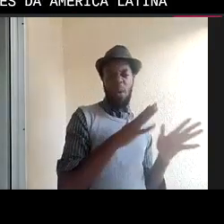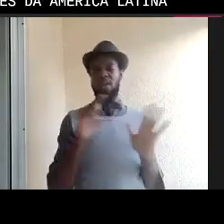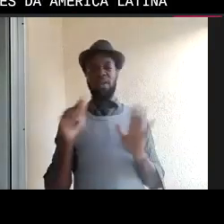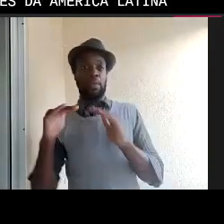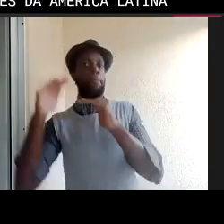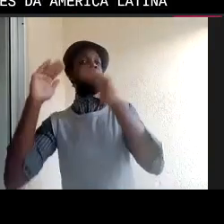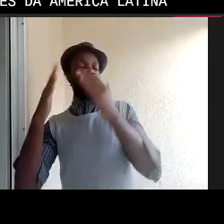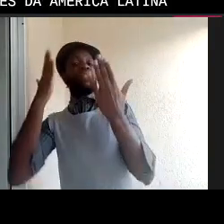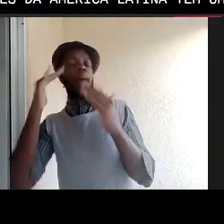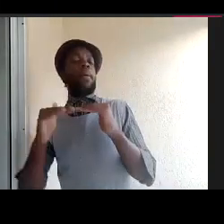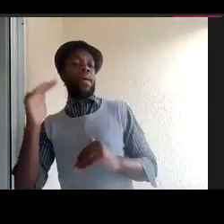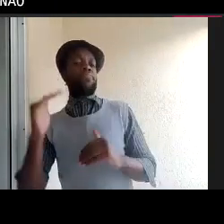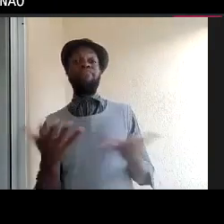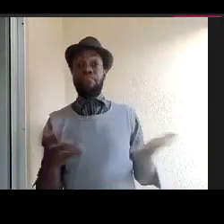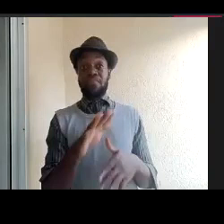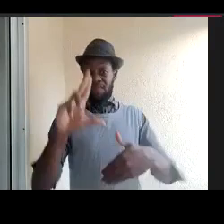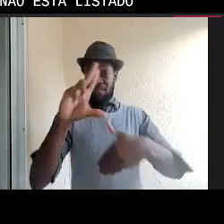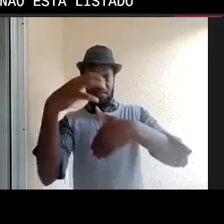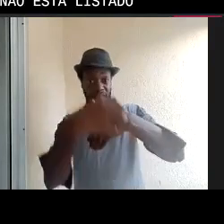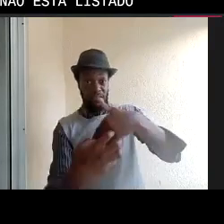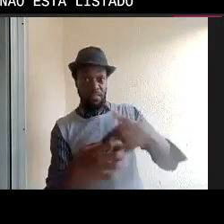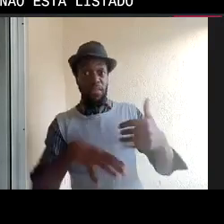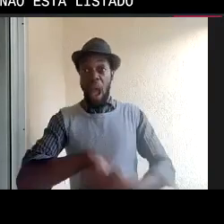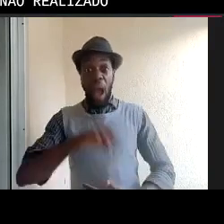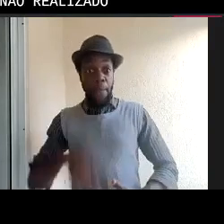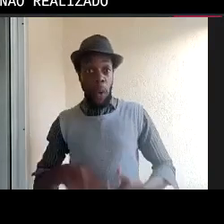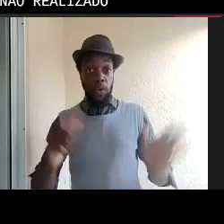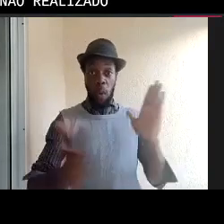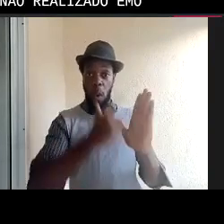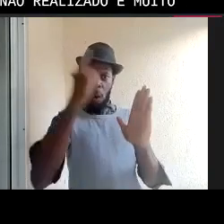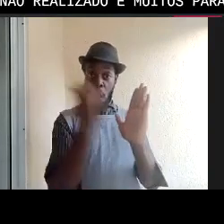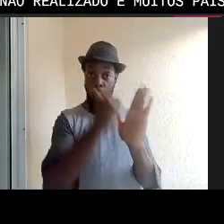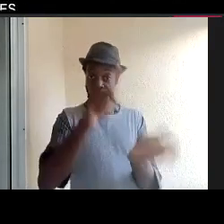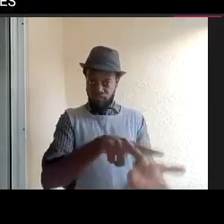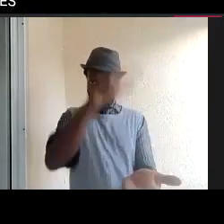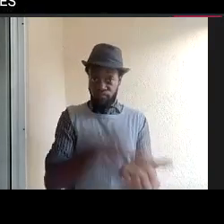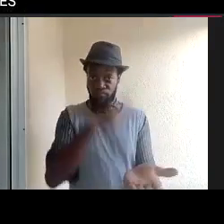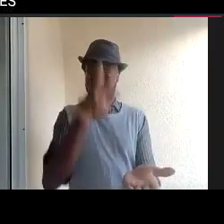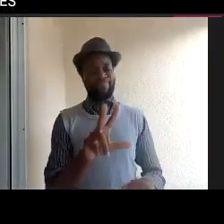está legalizado y en muchos países, pues incluso lo han